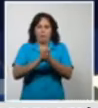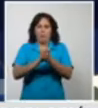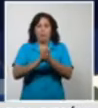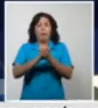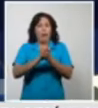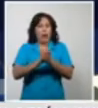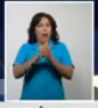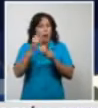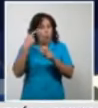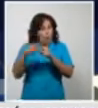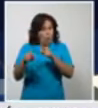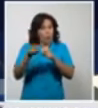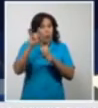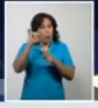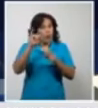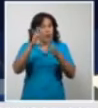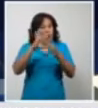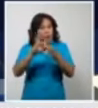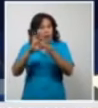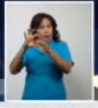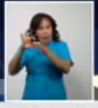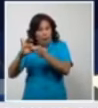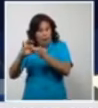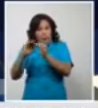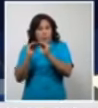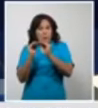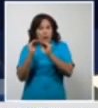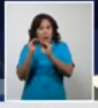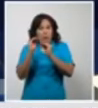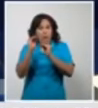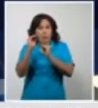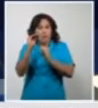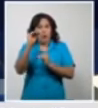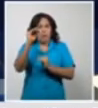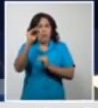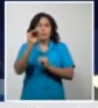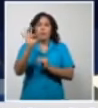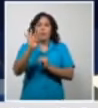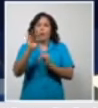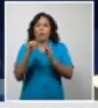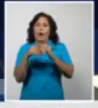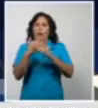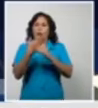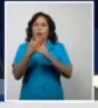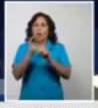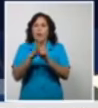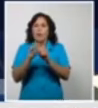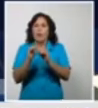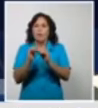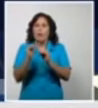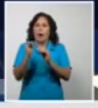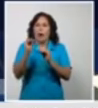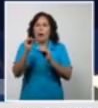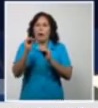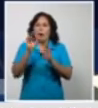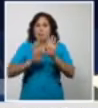IgG se incrementa también a partir del 8º día, lo que su punto